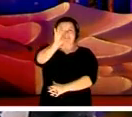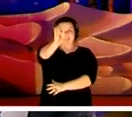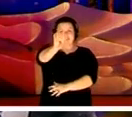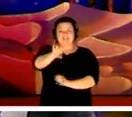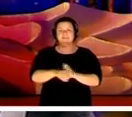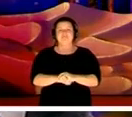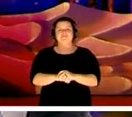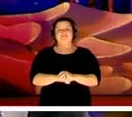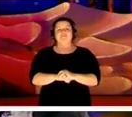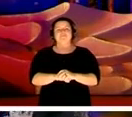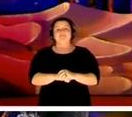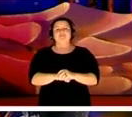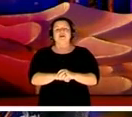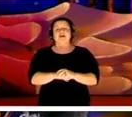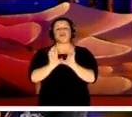Año de fundación